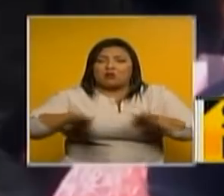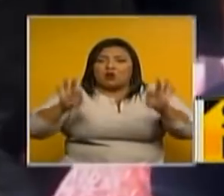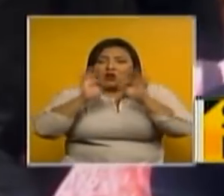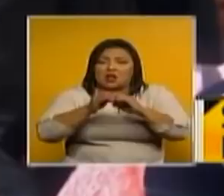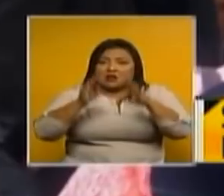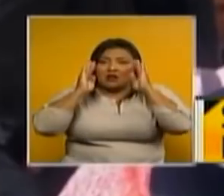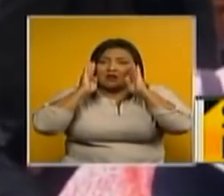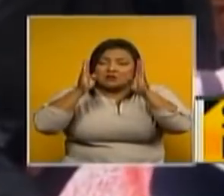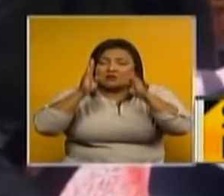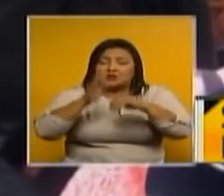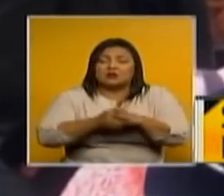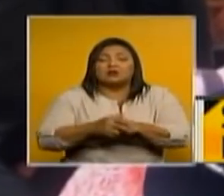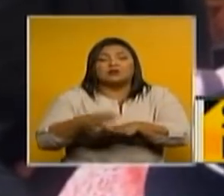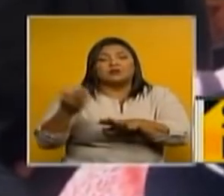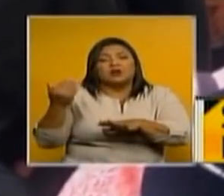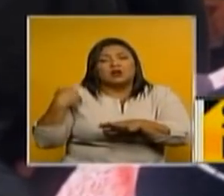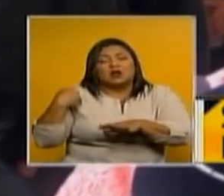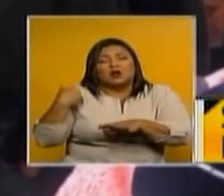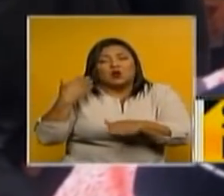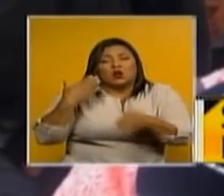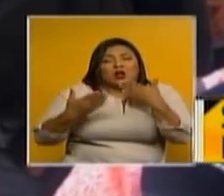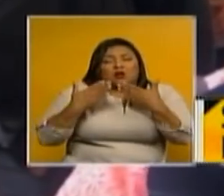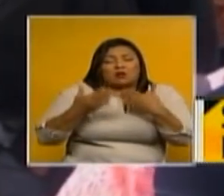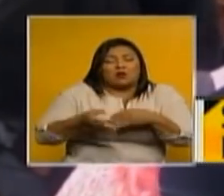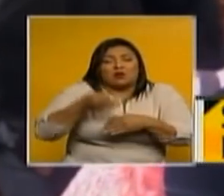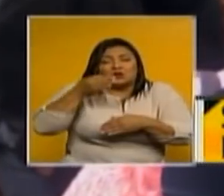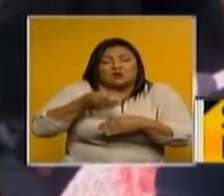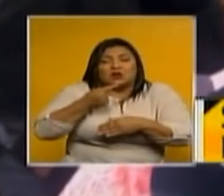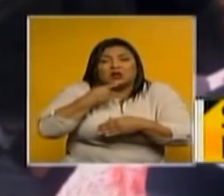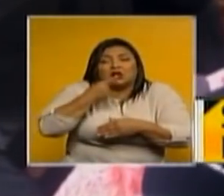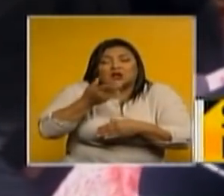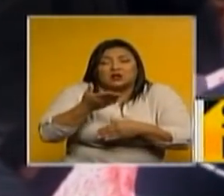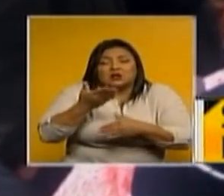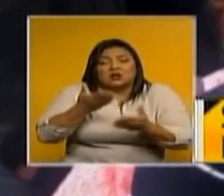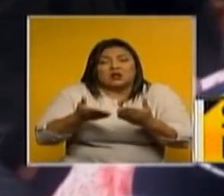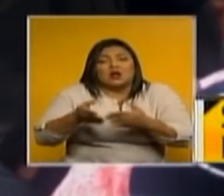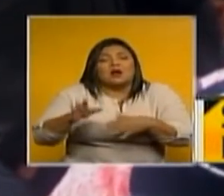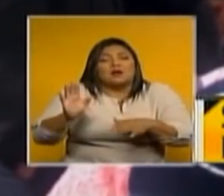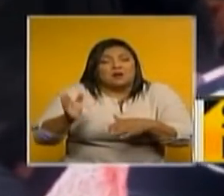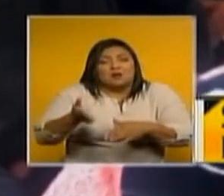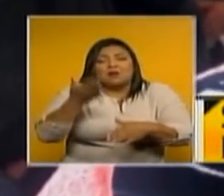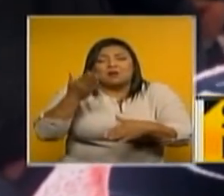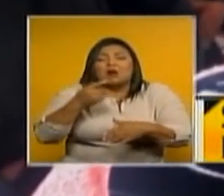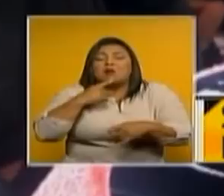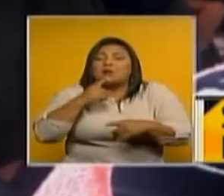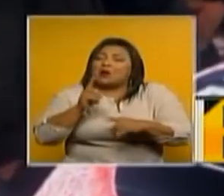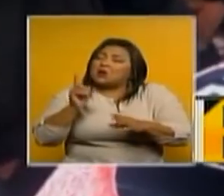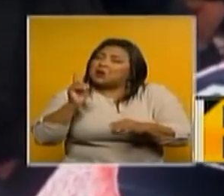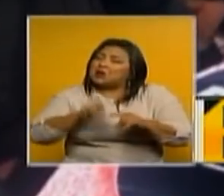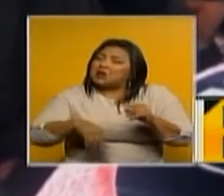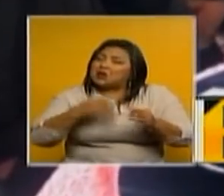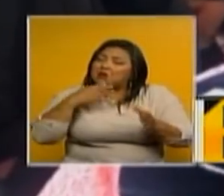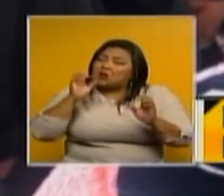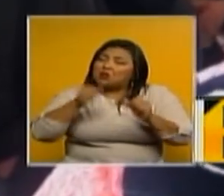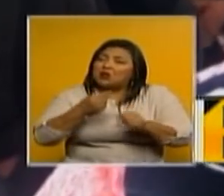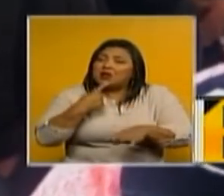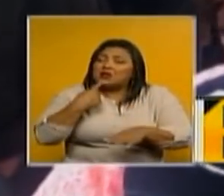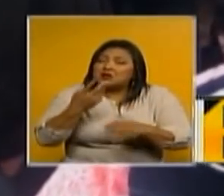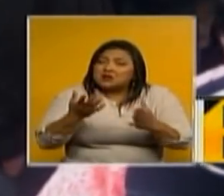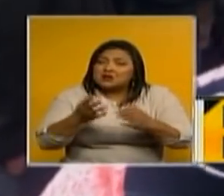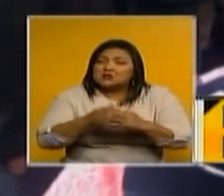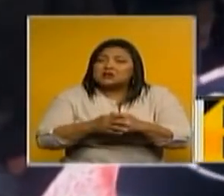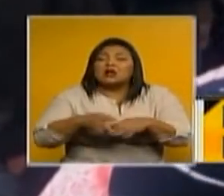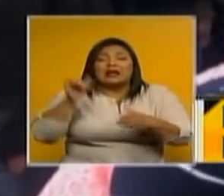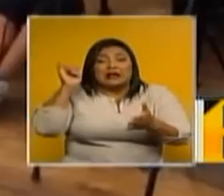tengo tal vez una garantía de decir que vamos a quedar libres, pero tampoco eso quiere decir que nos